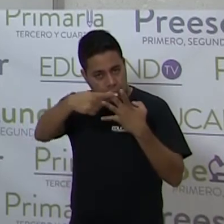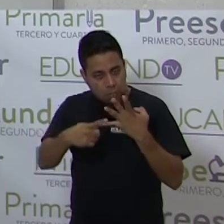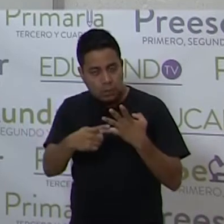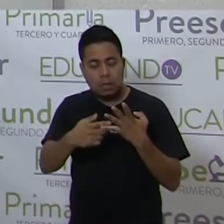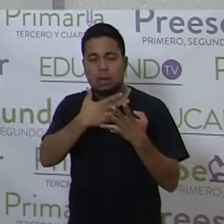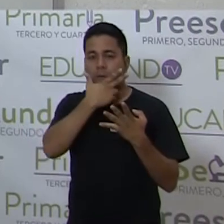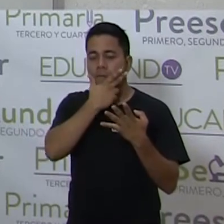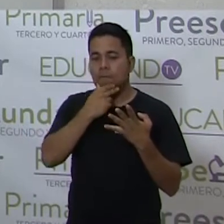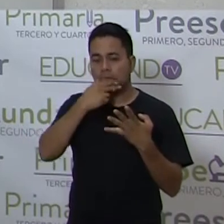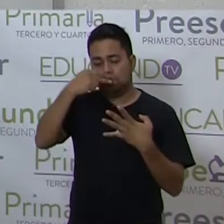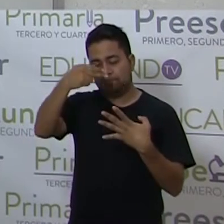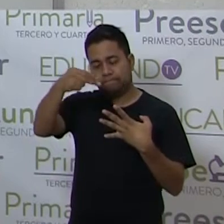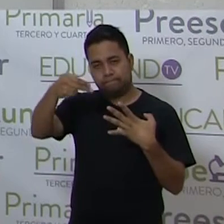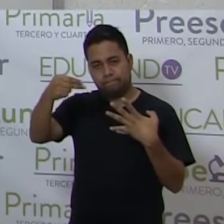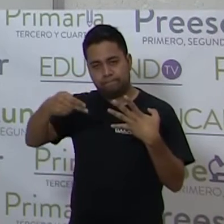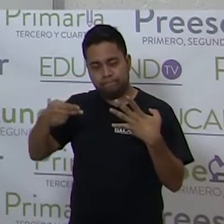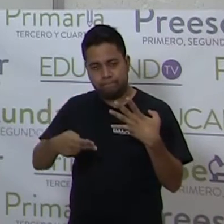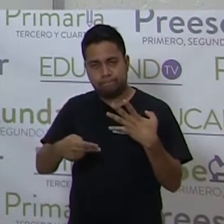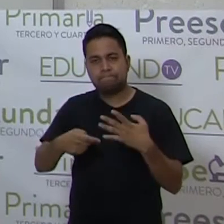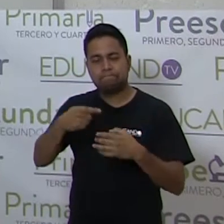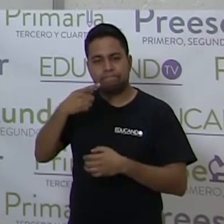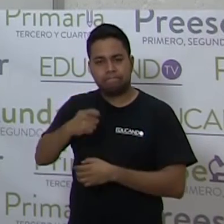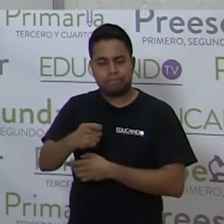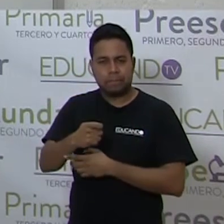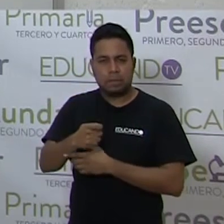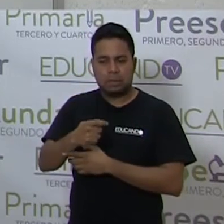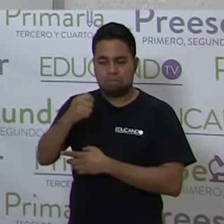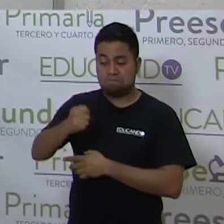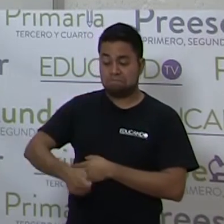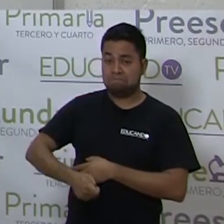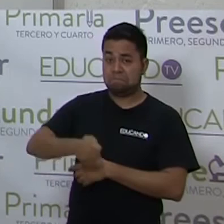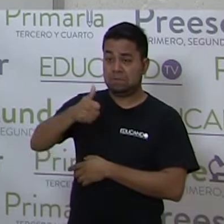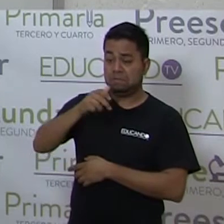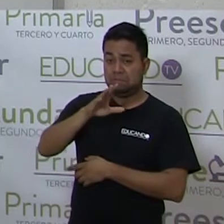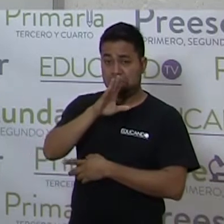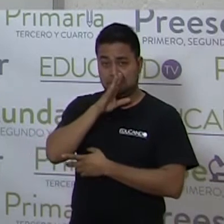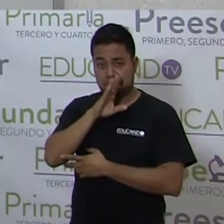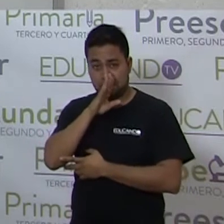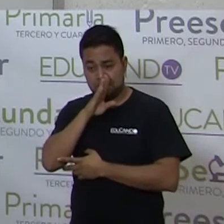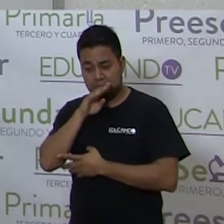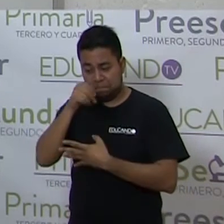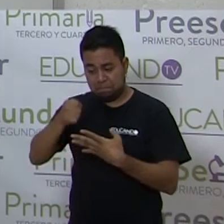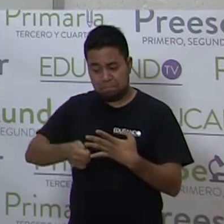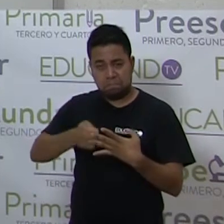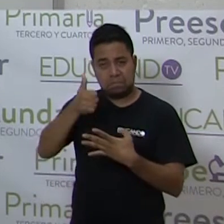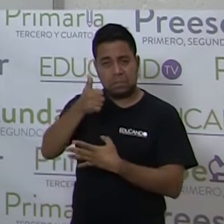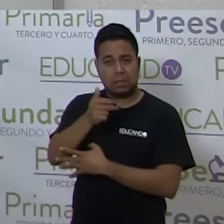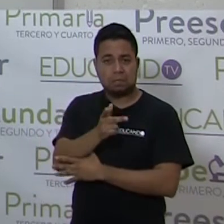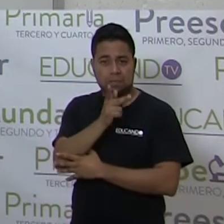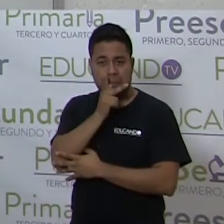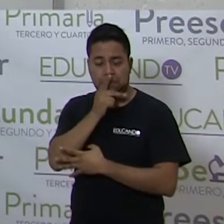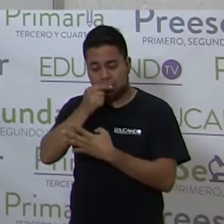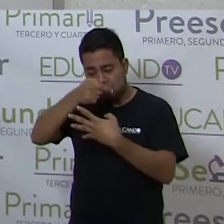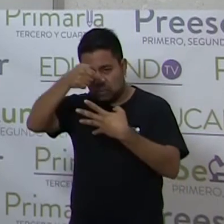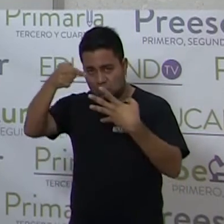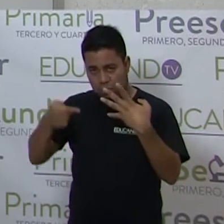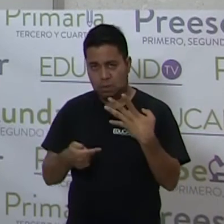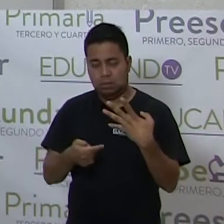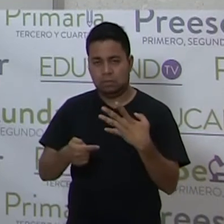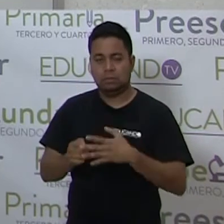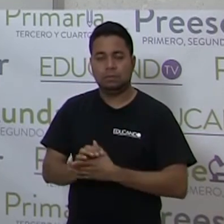Estos son los nombres de nuestras primeras madres y de nuestros primeros padres.